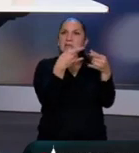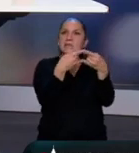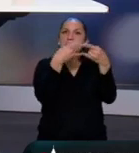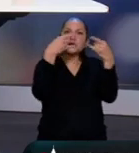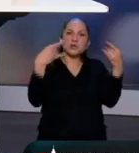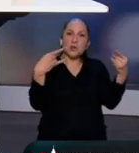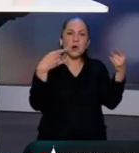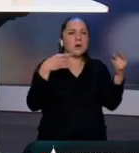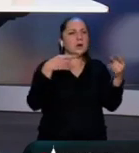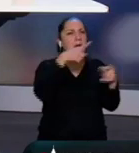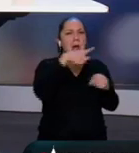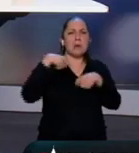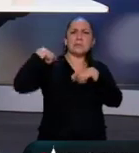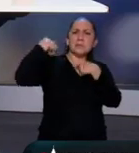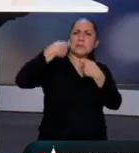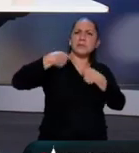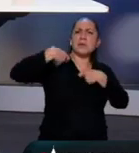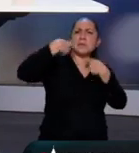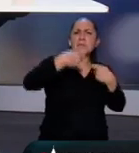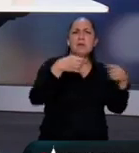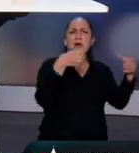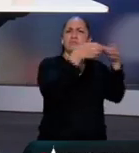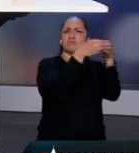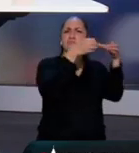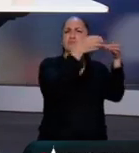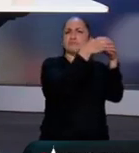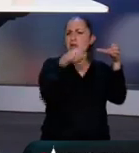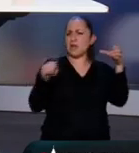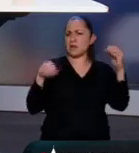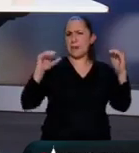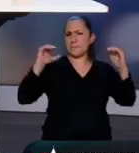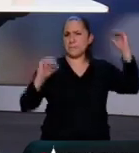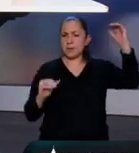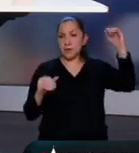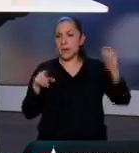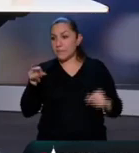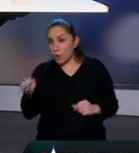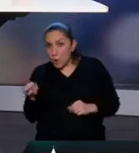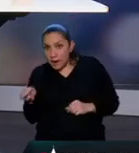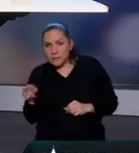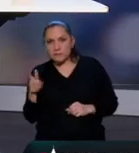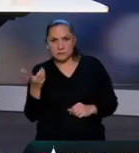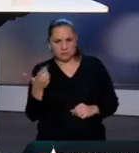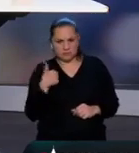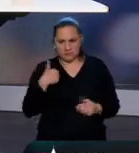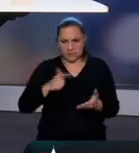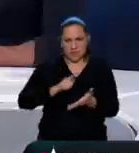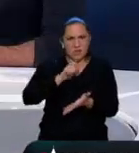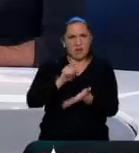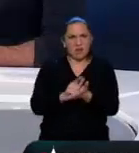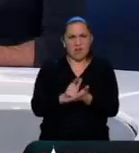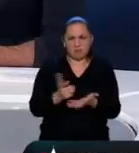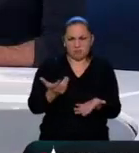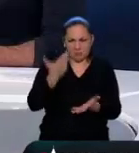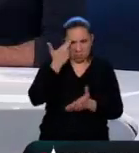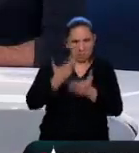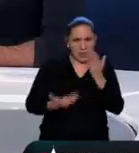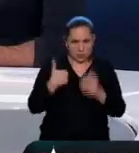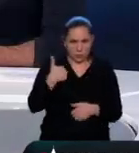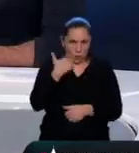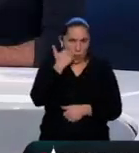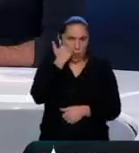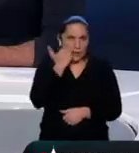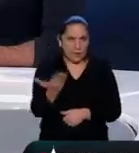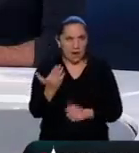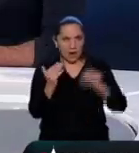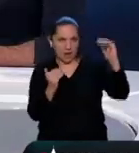cima, y te vas a valer de todo tipo de ilegalidades para imitar ese modelo al que quieres llegar. Ese